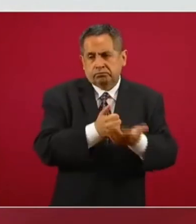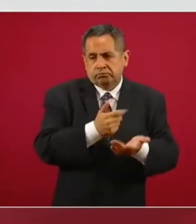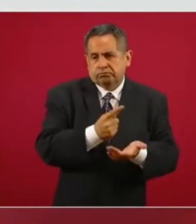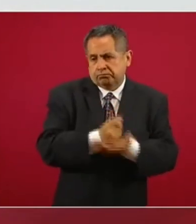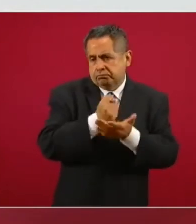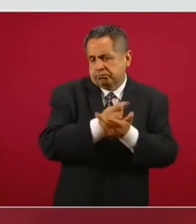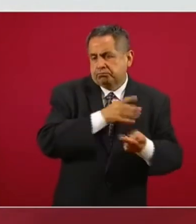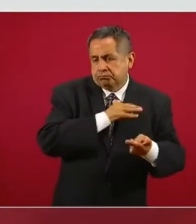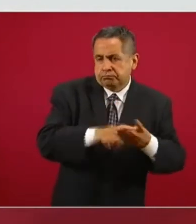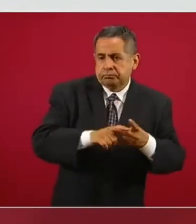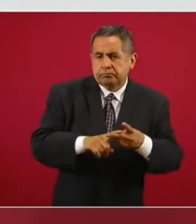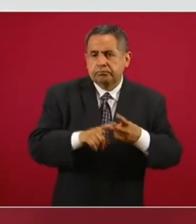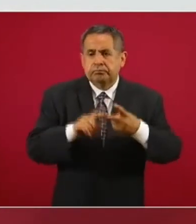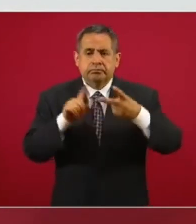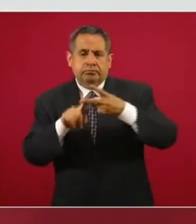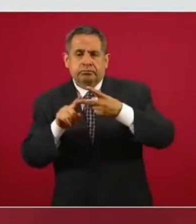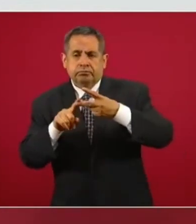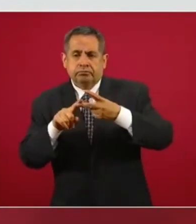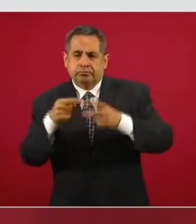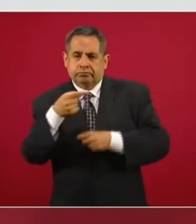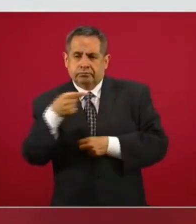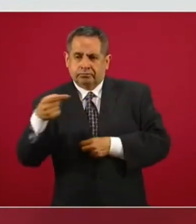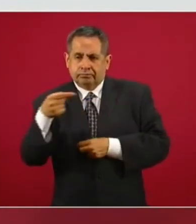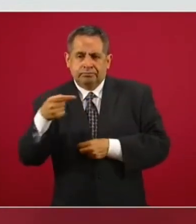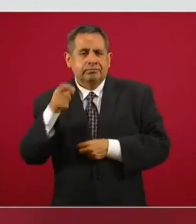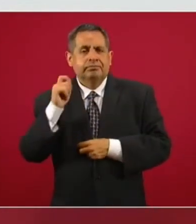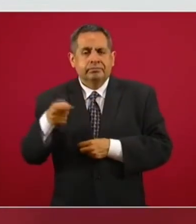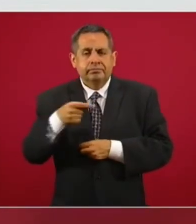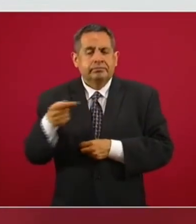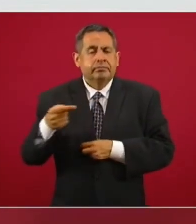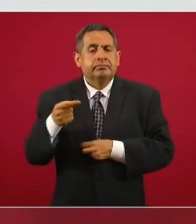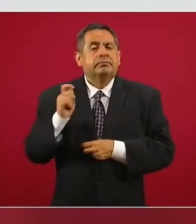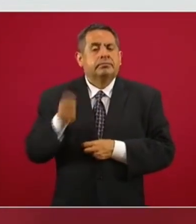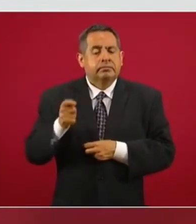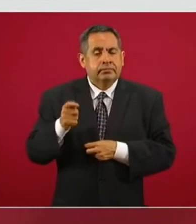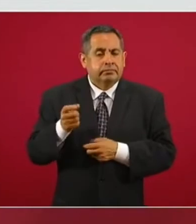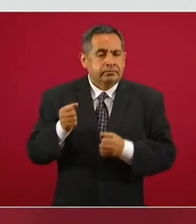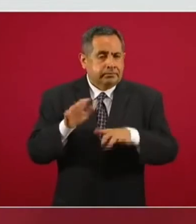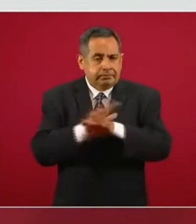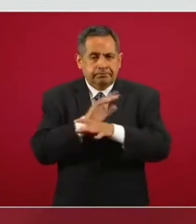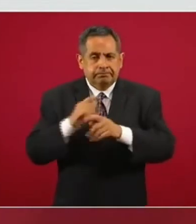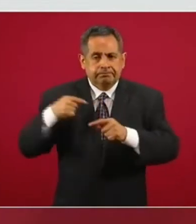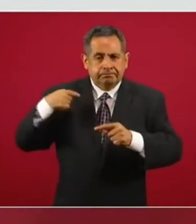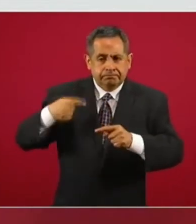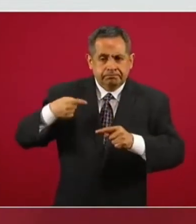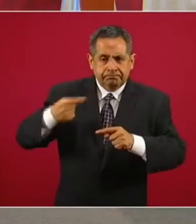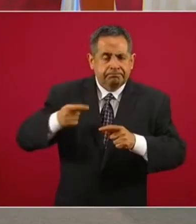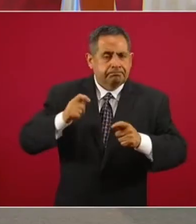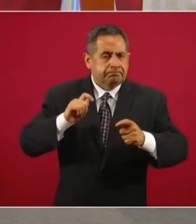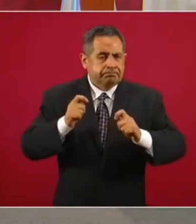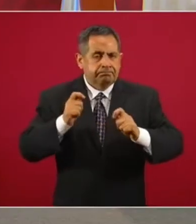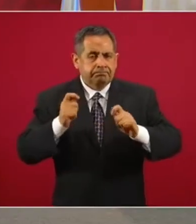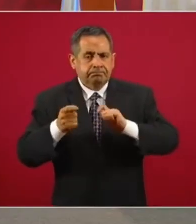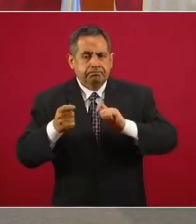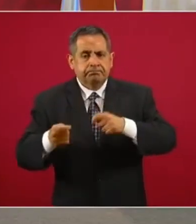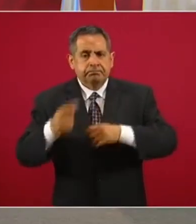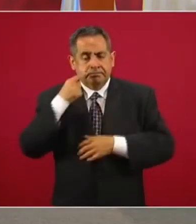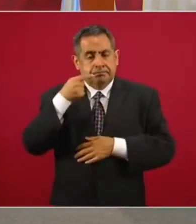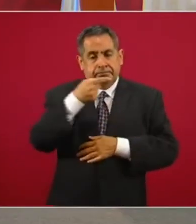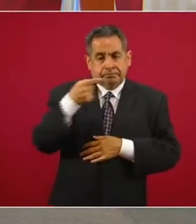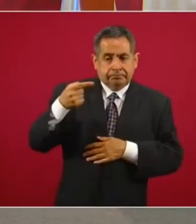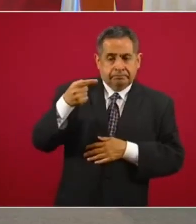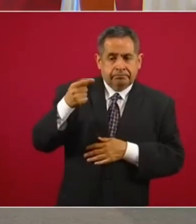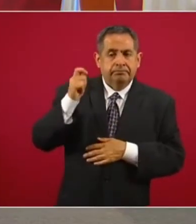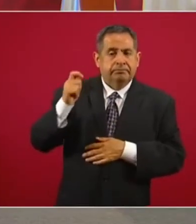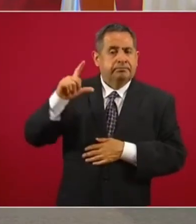generalmente con un signo negativo, un signo de resta, que es el cambio que ocurre en la ocupación hospitalaria. Cuando está el signo de resta, quiere decir